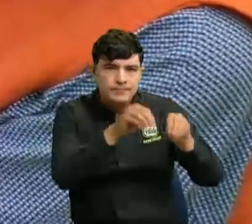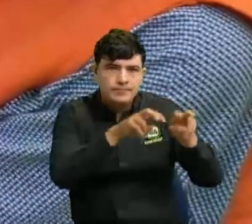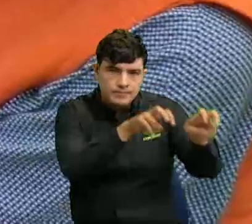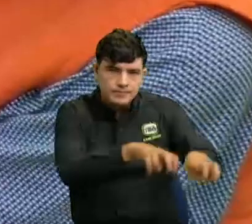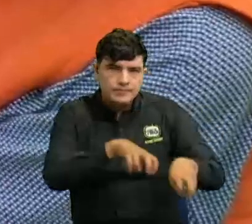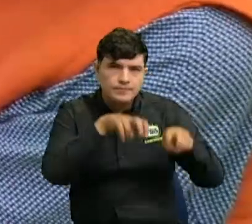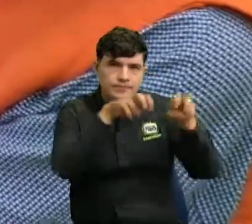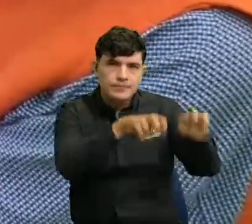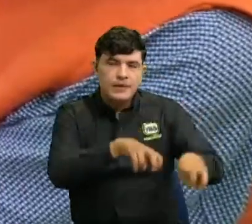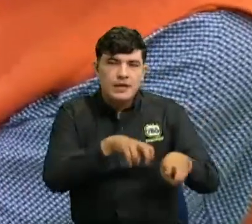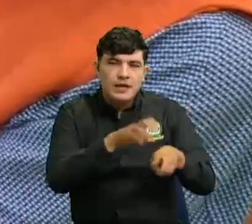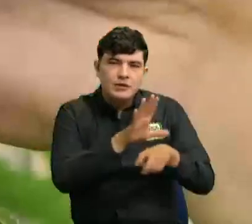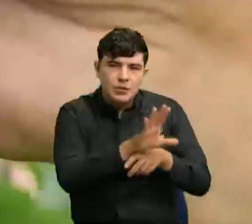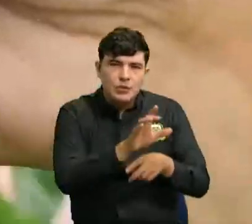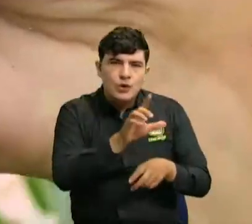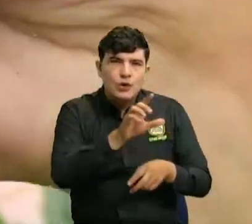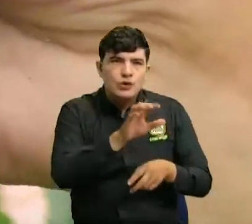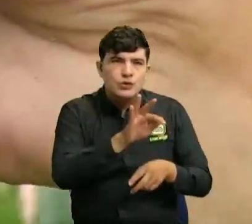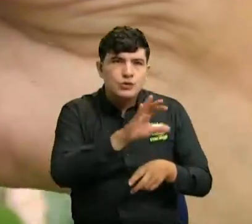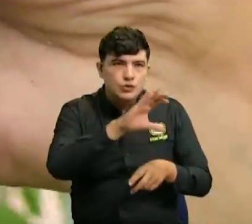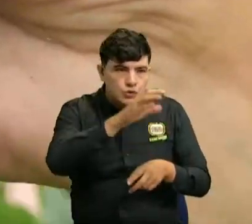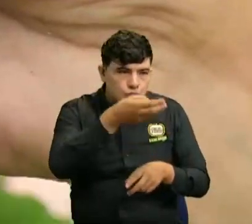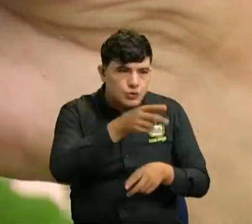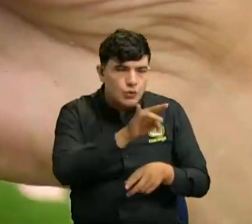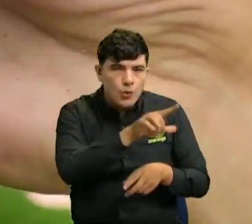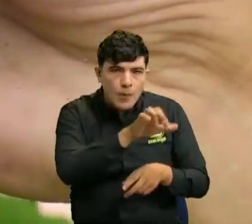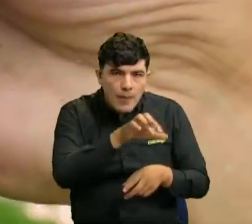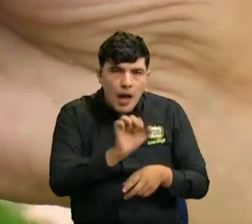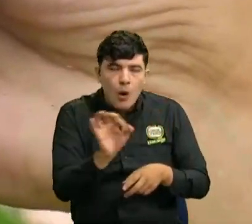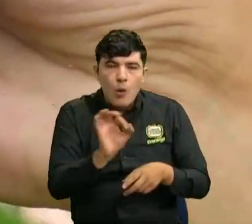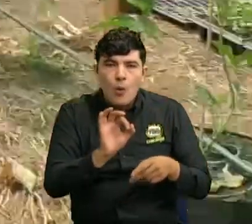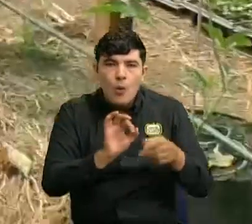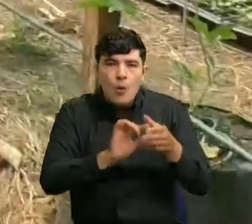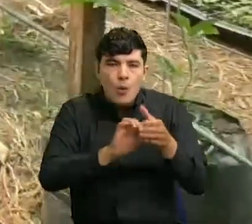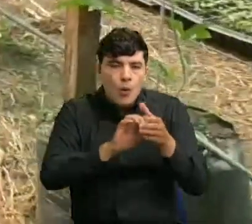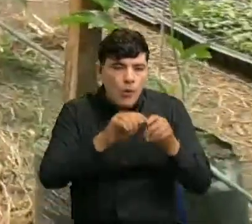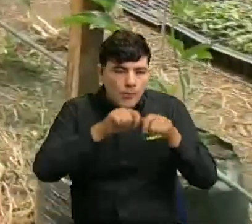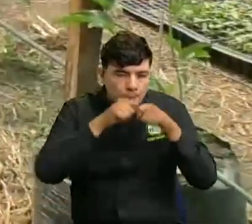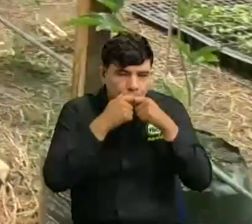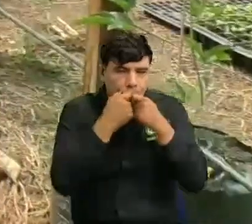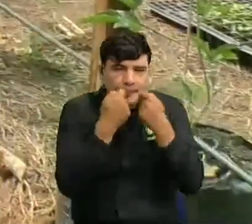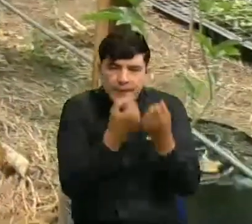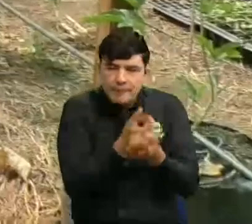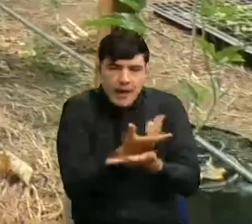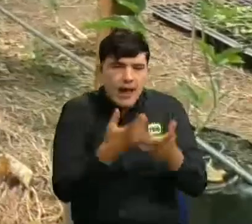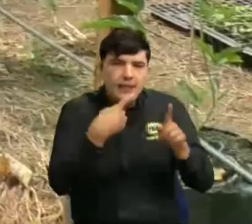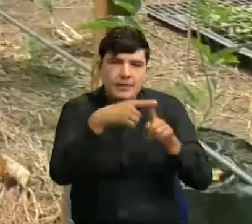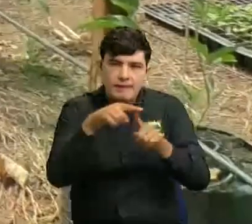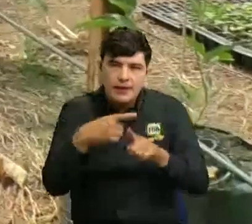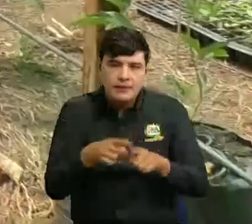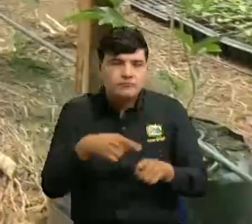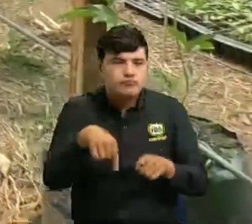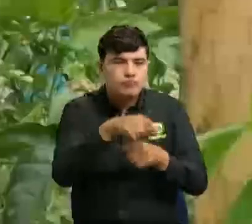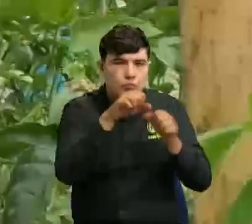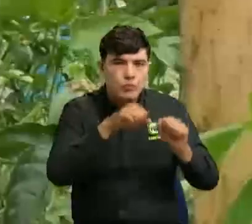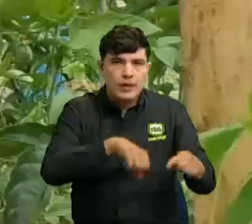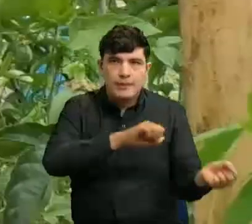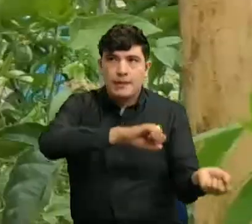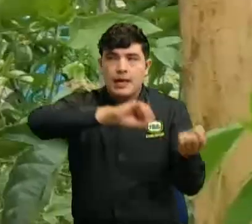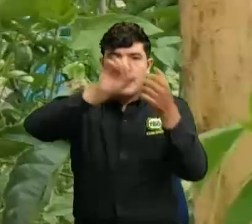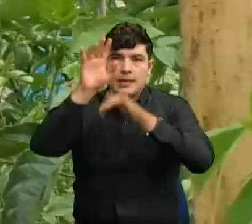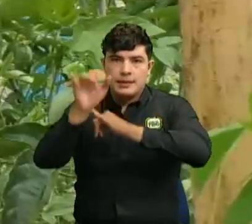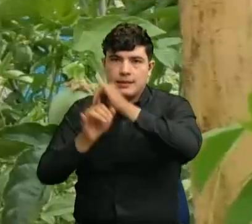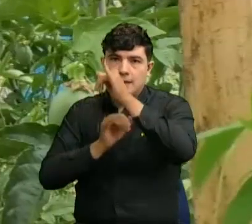dado que tienen un gran potencial para ser exportadas y pues son una alternativa para la región dado que